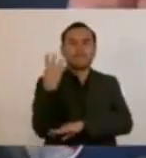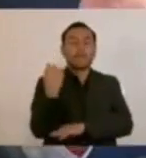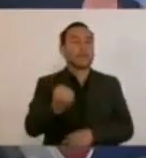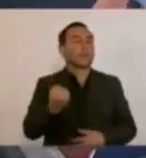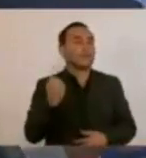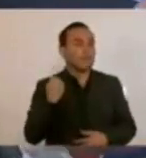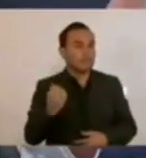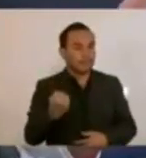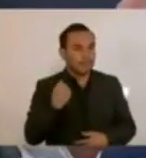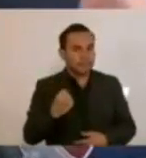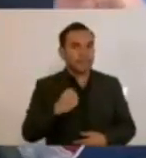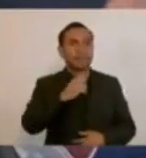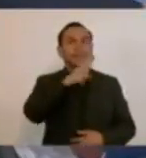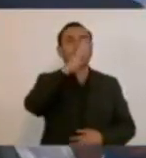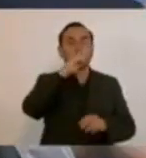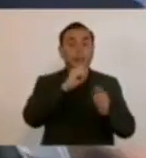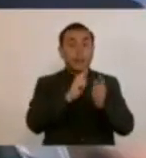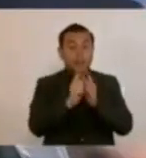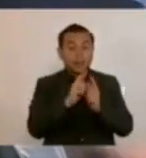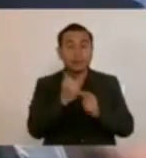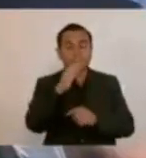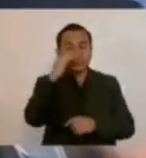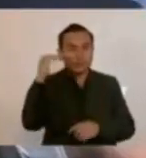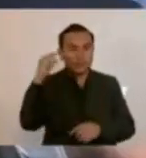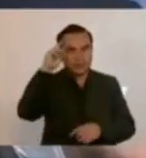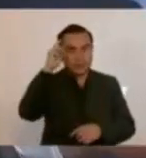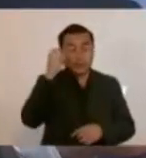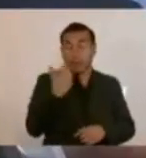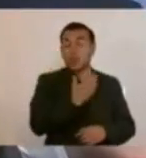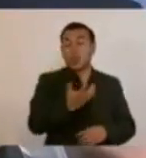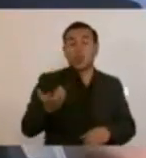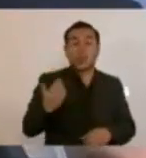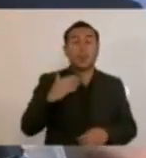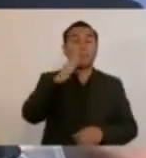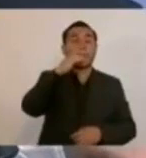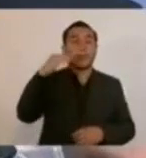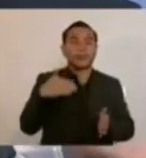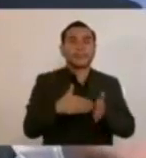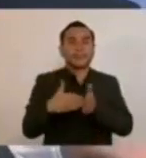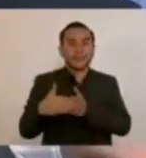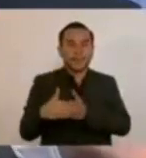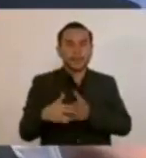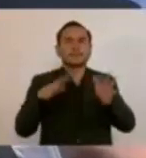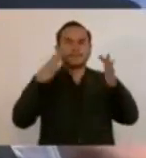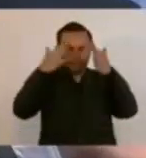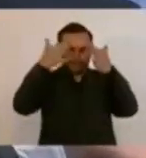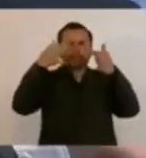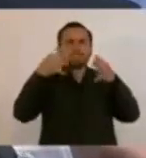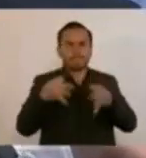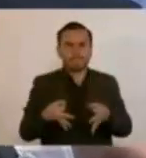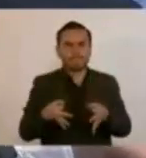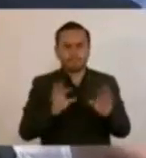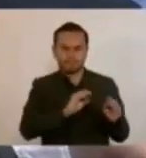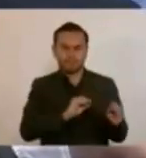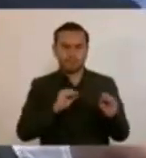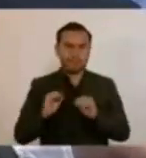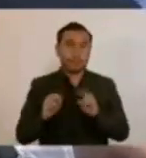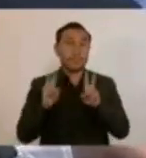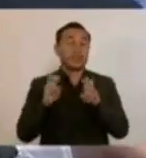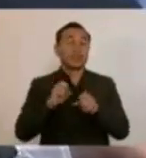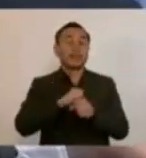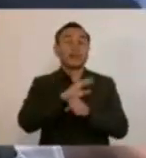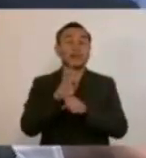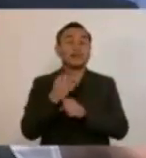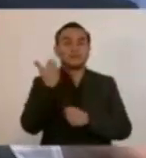internacional le dio el alcance a esta emergencia para que todos los países empezaran a tomar acciones sobre este tema, y